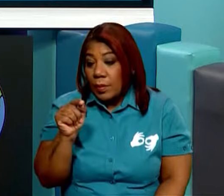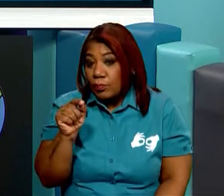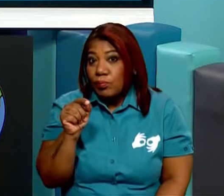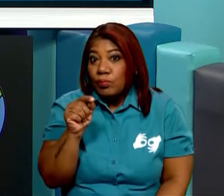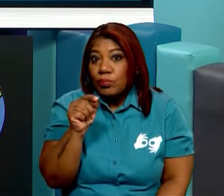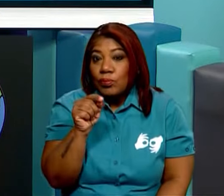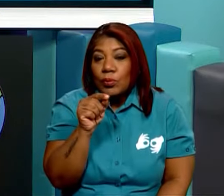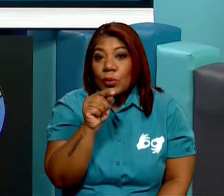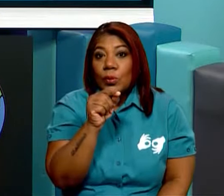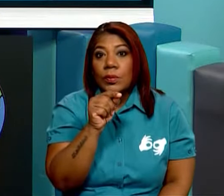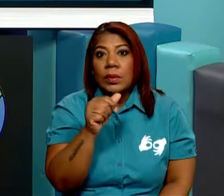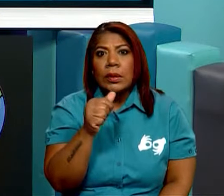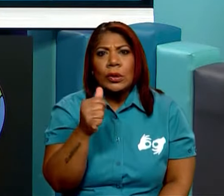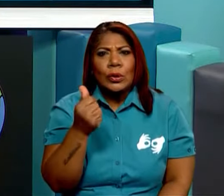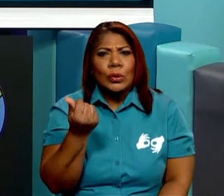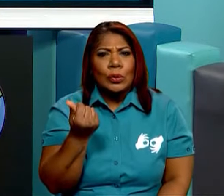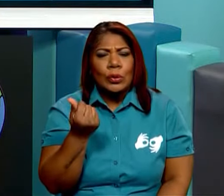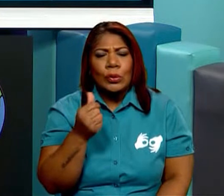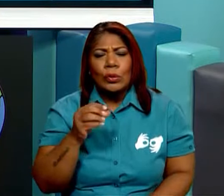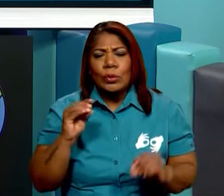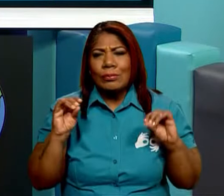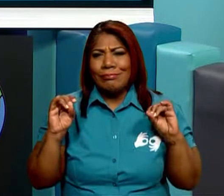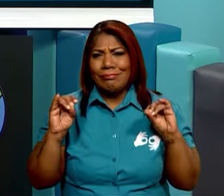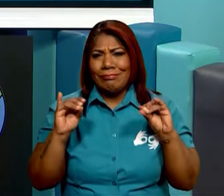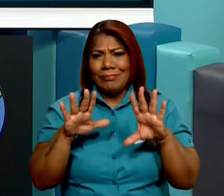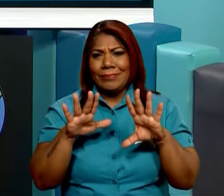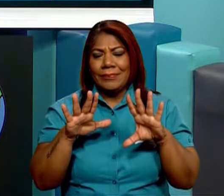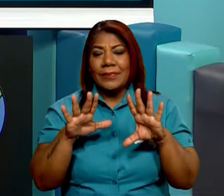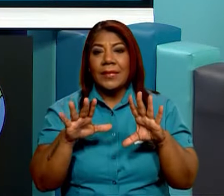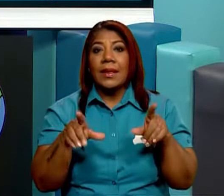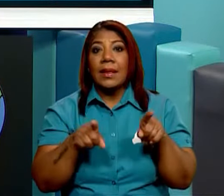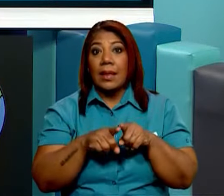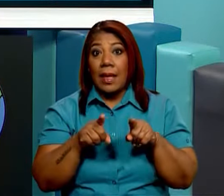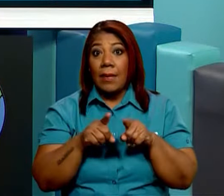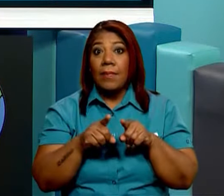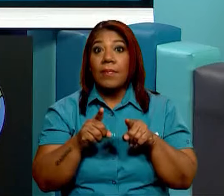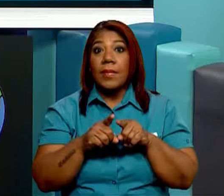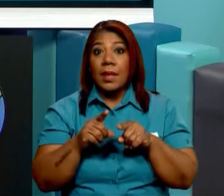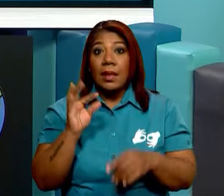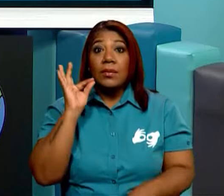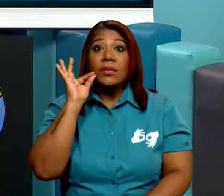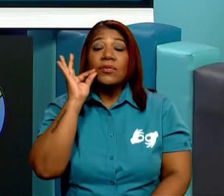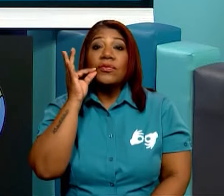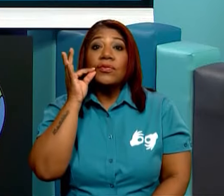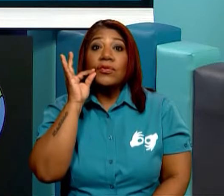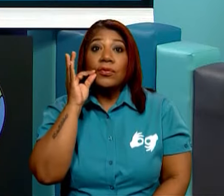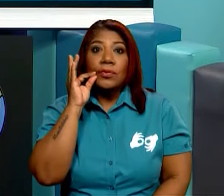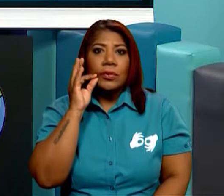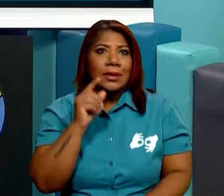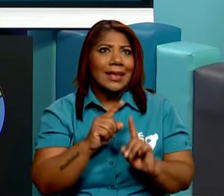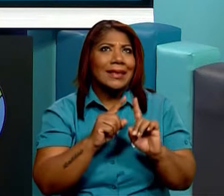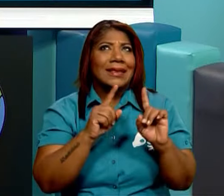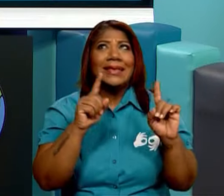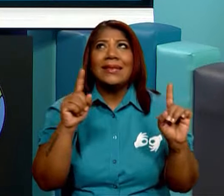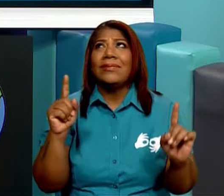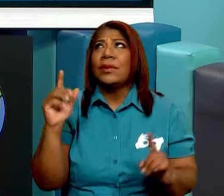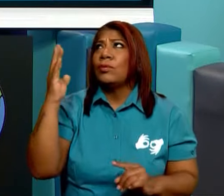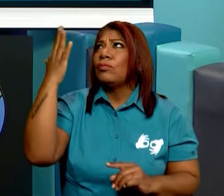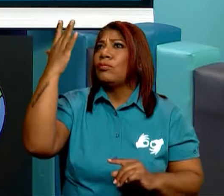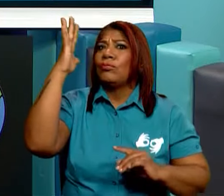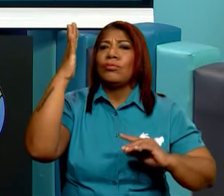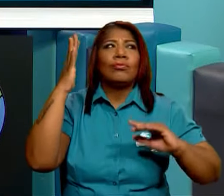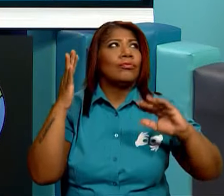y otros tipos de insectos, no solamente guineo. Frutas también de diferentes... del diferente hábitat donde él